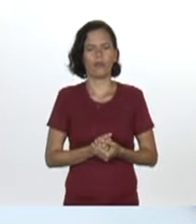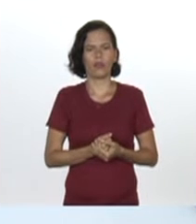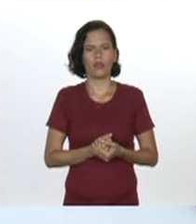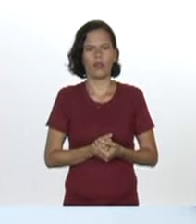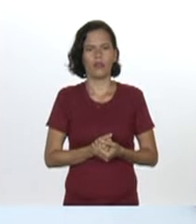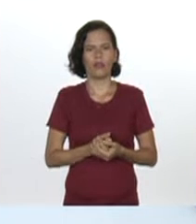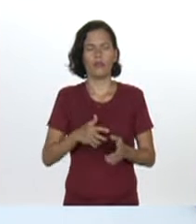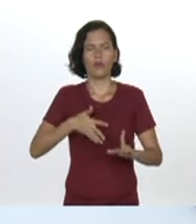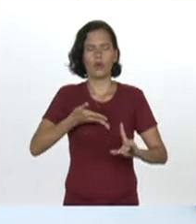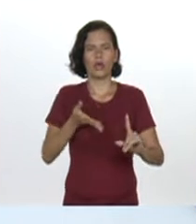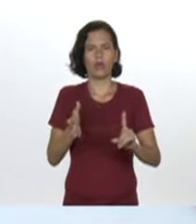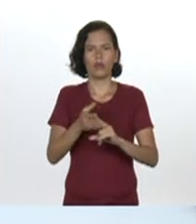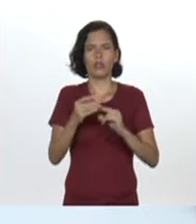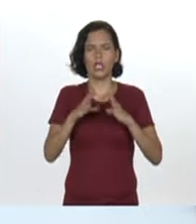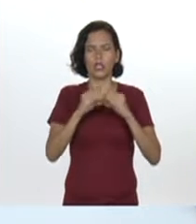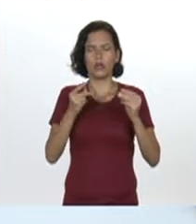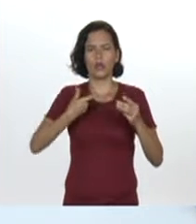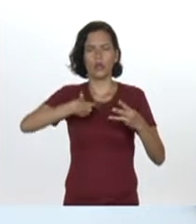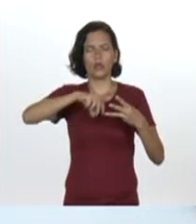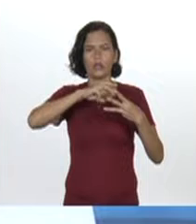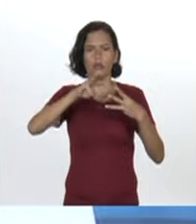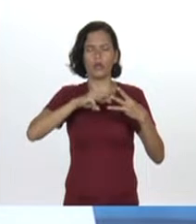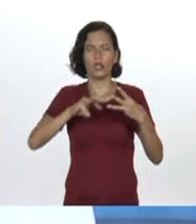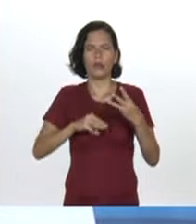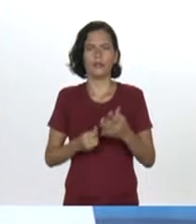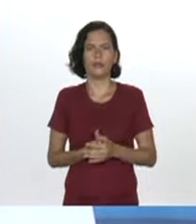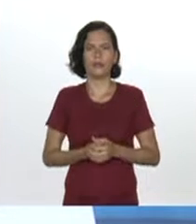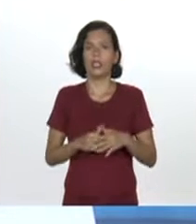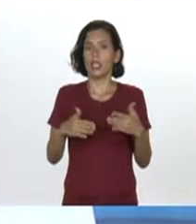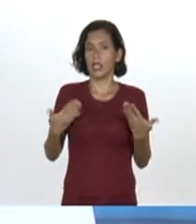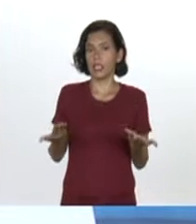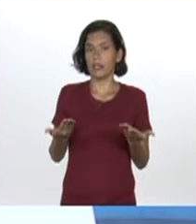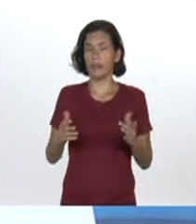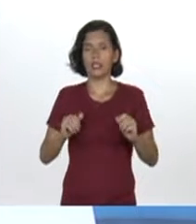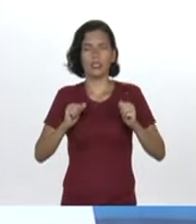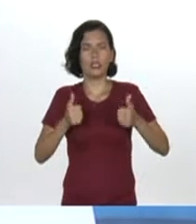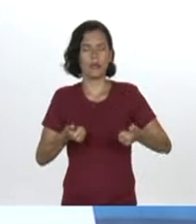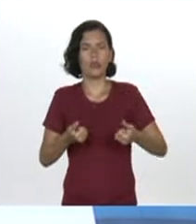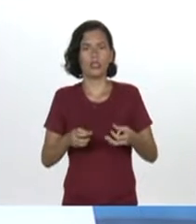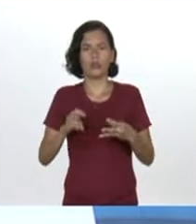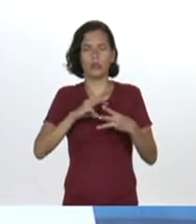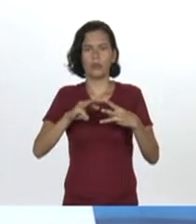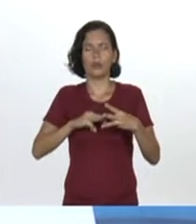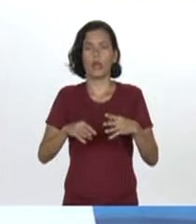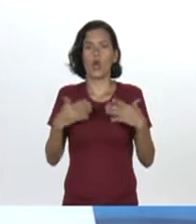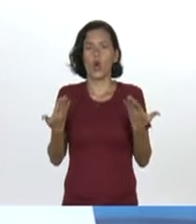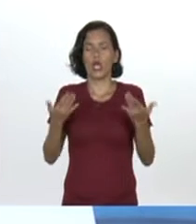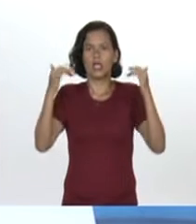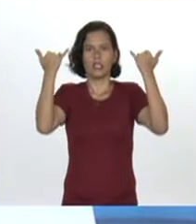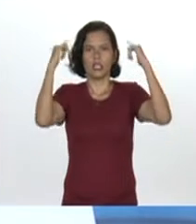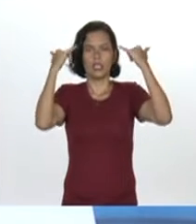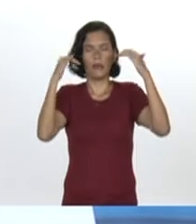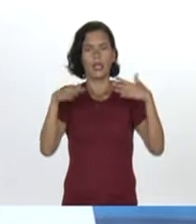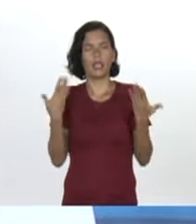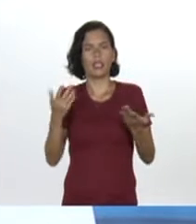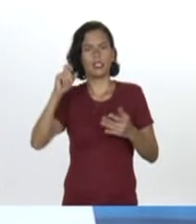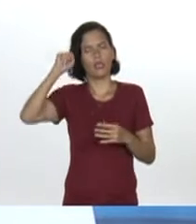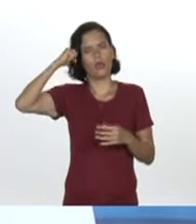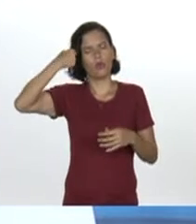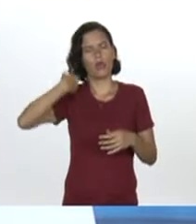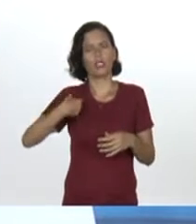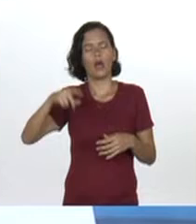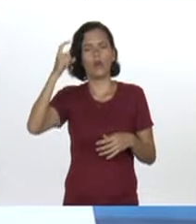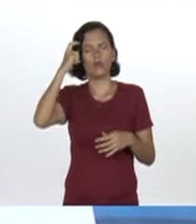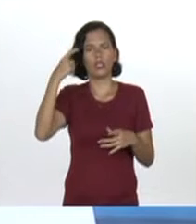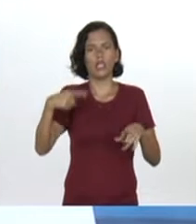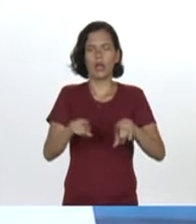Oficial. Podrás encontrar todos nuestros programas. Pero Minangeli, ¿qué te parece si damos inicio a nuestro programa con qué se celebra, qué se recuerda o qué